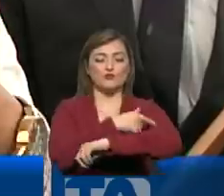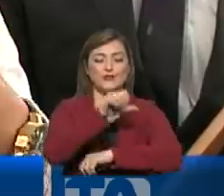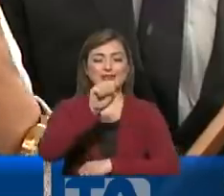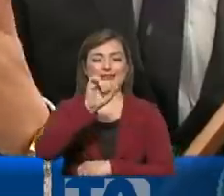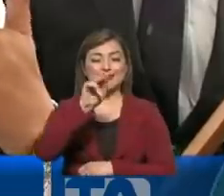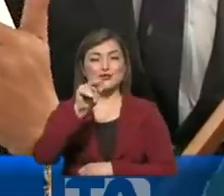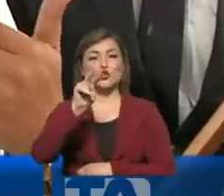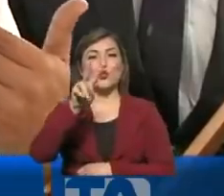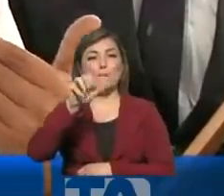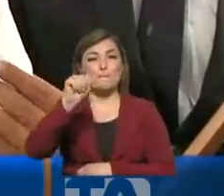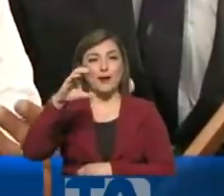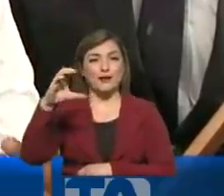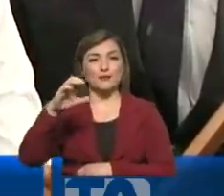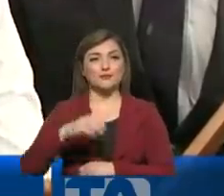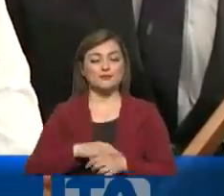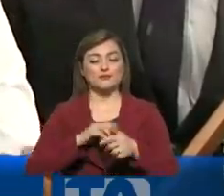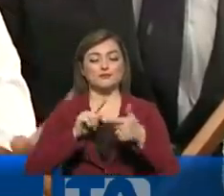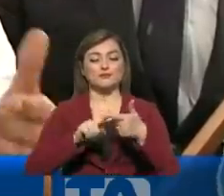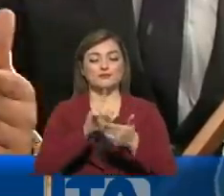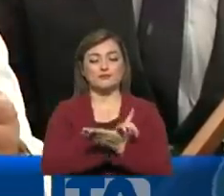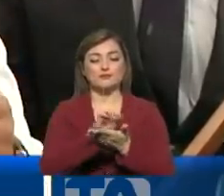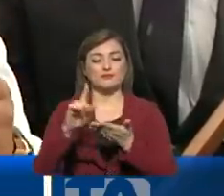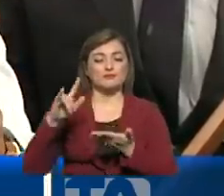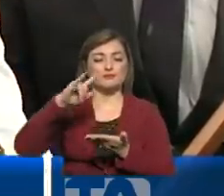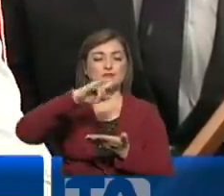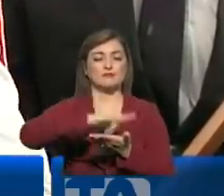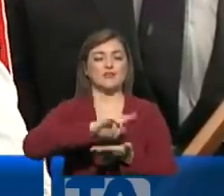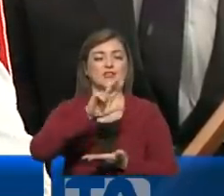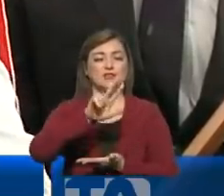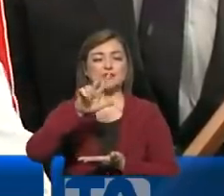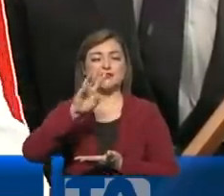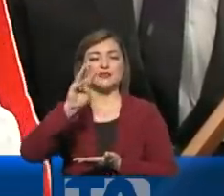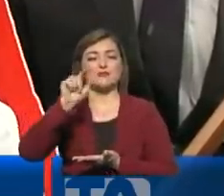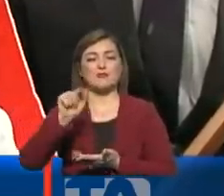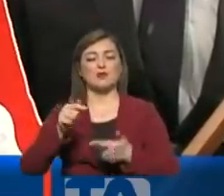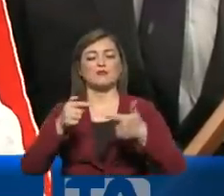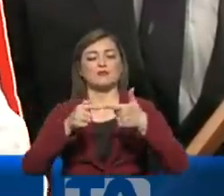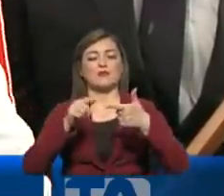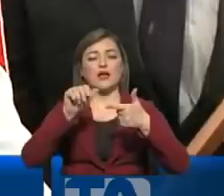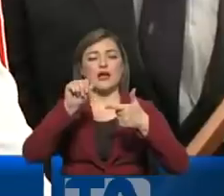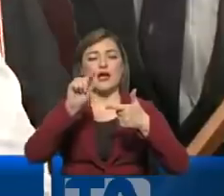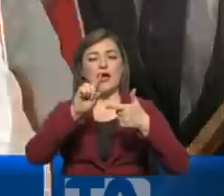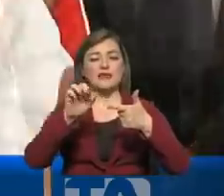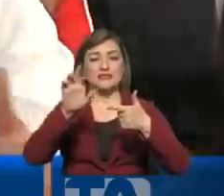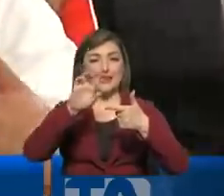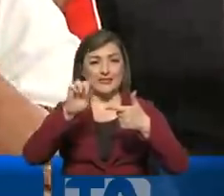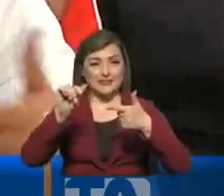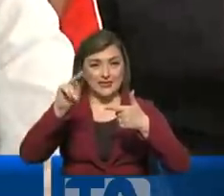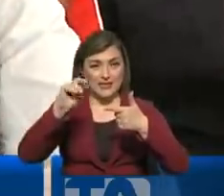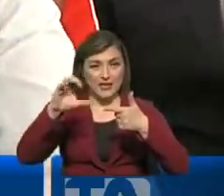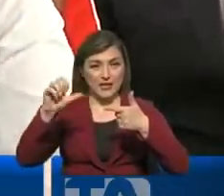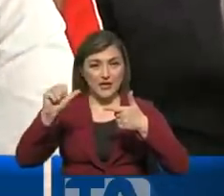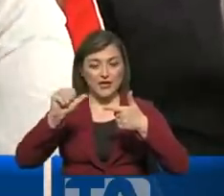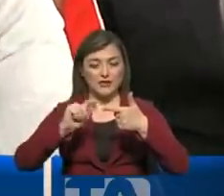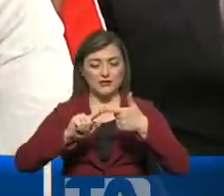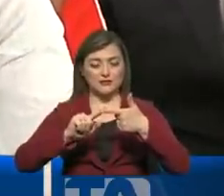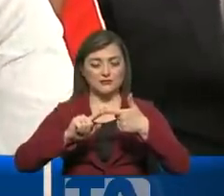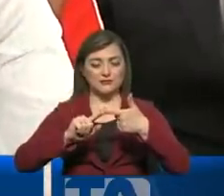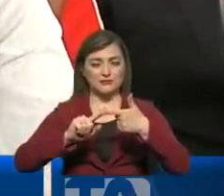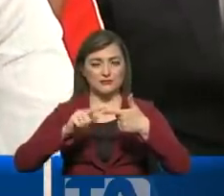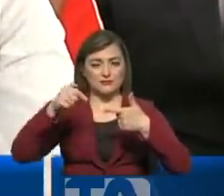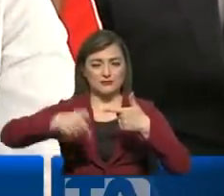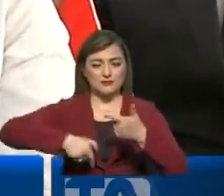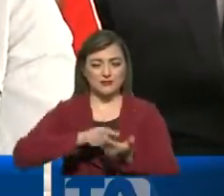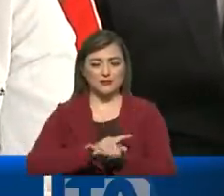Asimismo, esta semana iba a llegar 336.000 dosis de AstraZeneca. La semana que